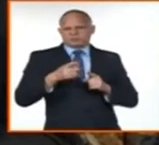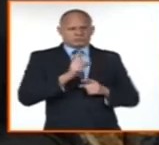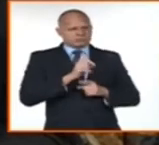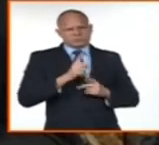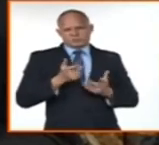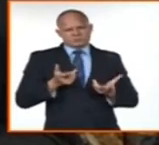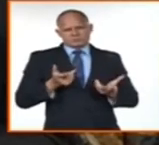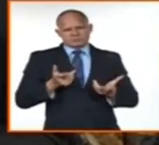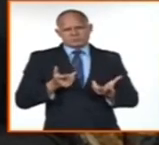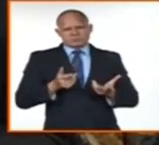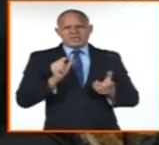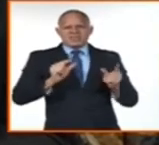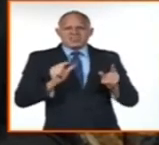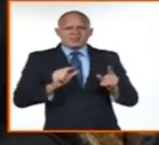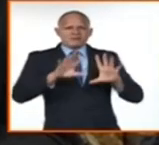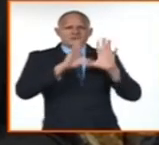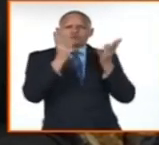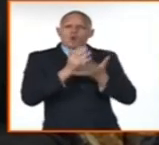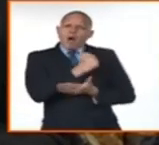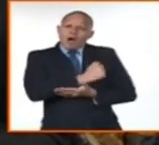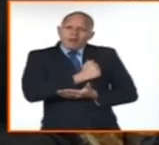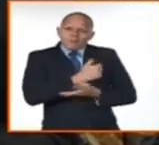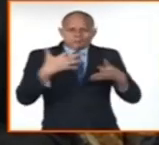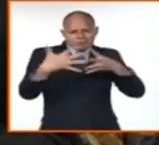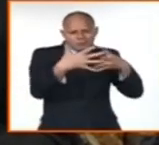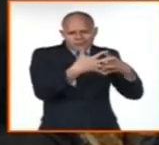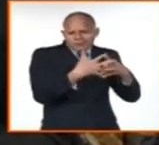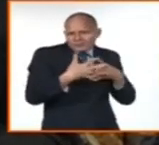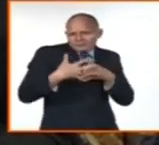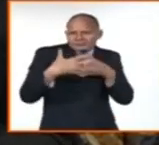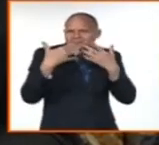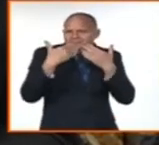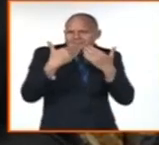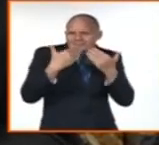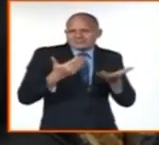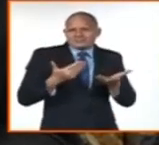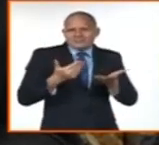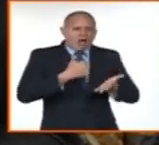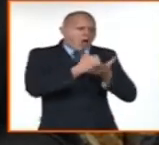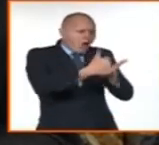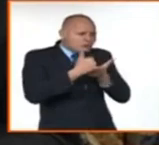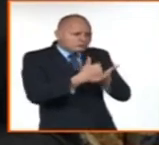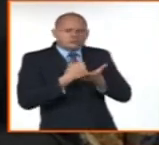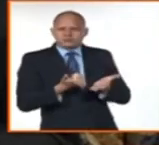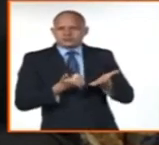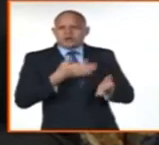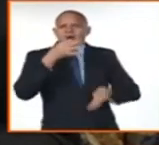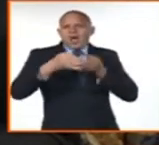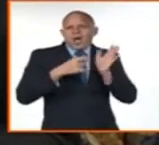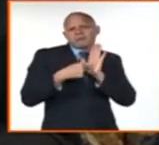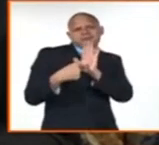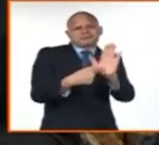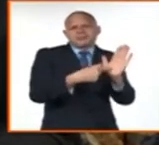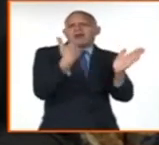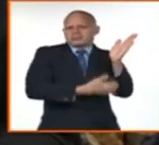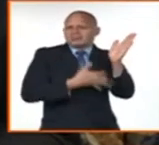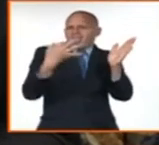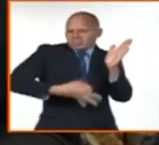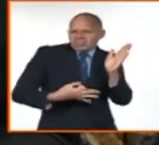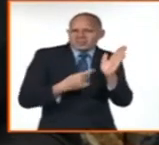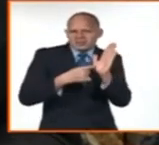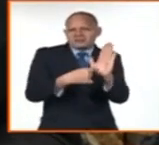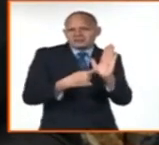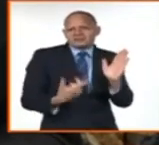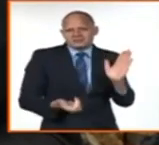se mueva por amor, se mueva por humanismo, se mueva por la verdad que ustedes defienden, se mueva por